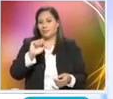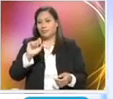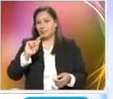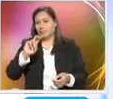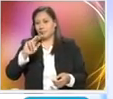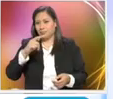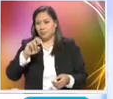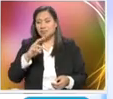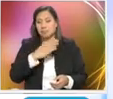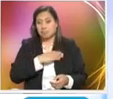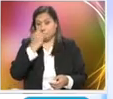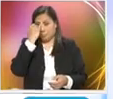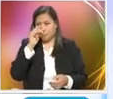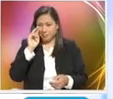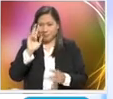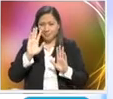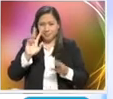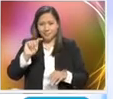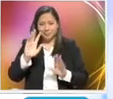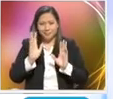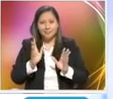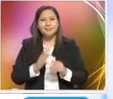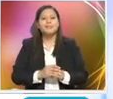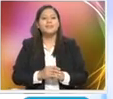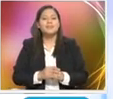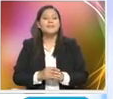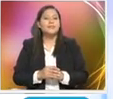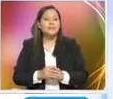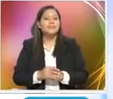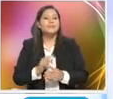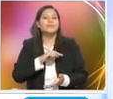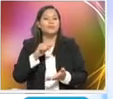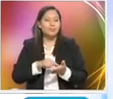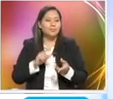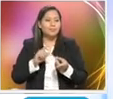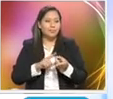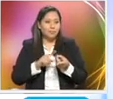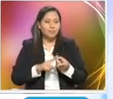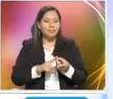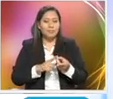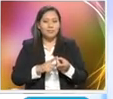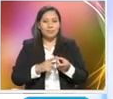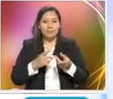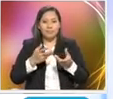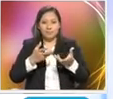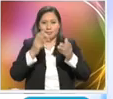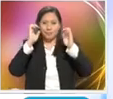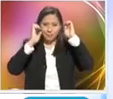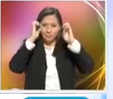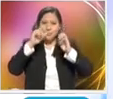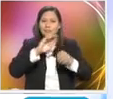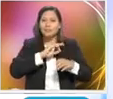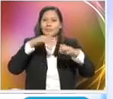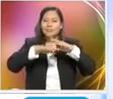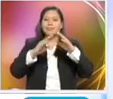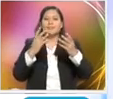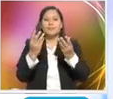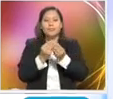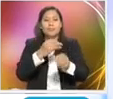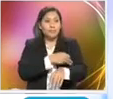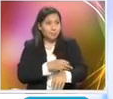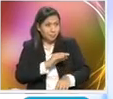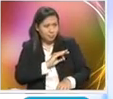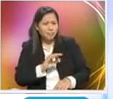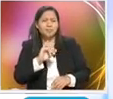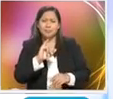es muy buena idea. Ustedes vieron en pantalla en donde se ubica esta exposición para que vayan y la disfruten. ¿En familia se puede,